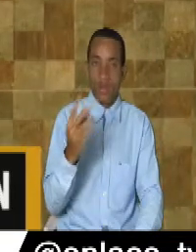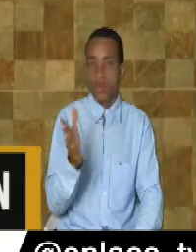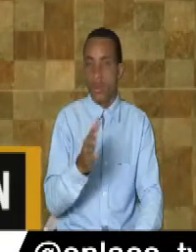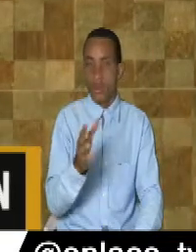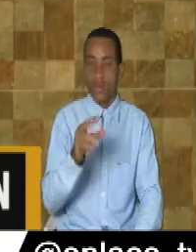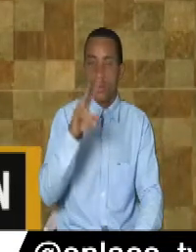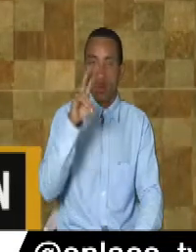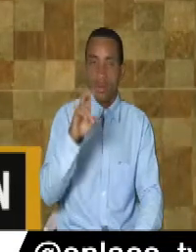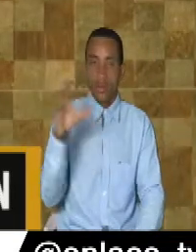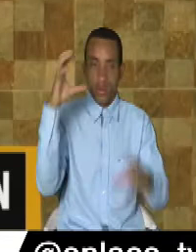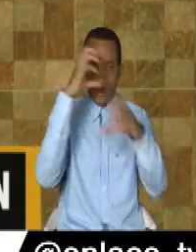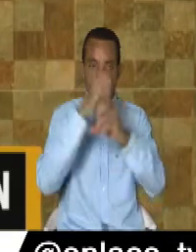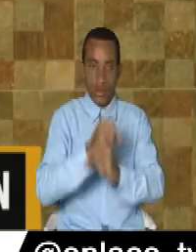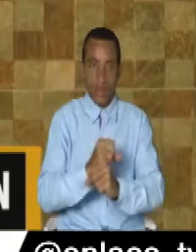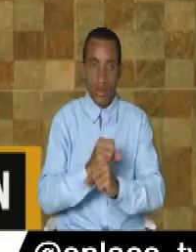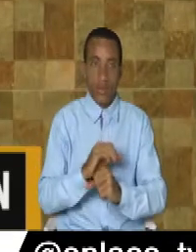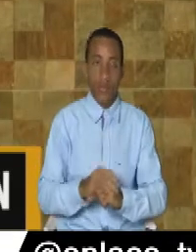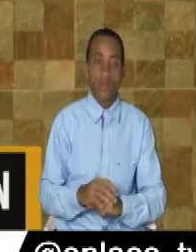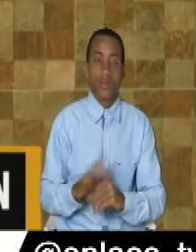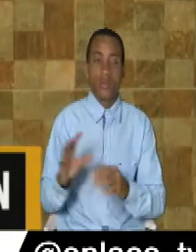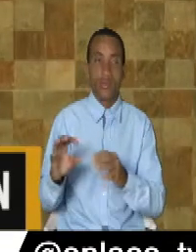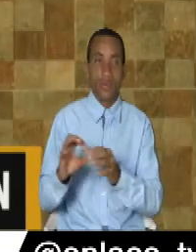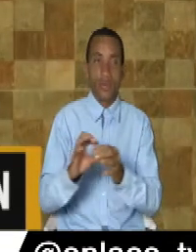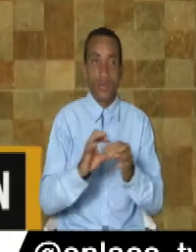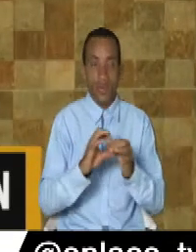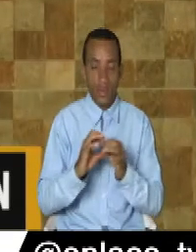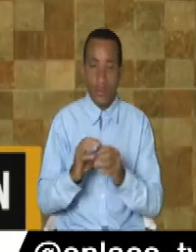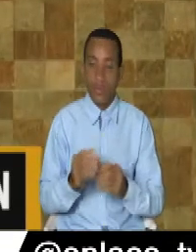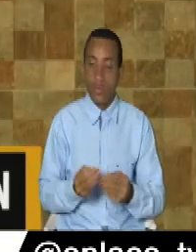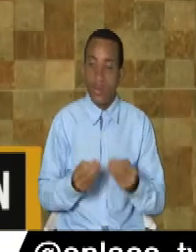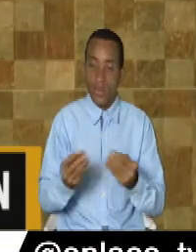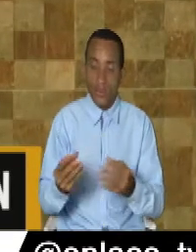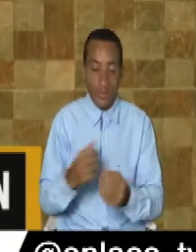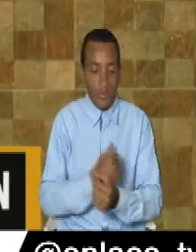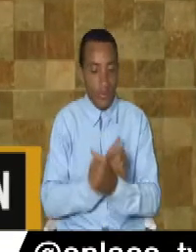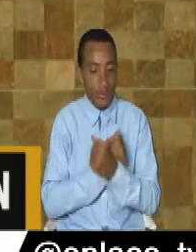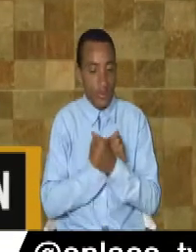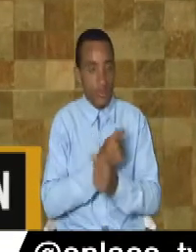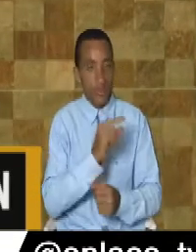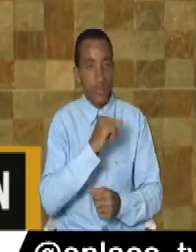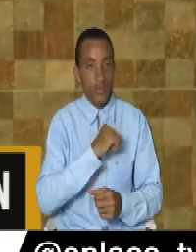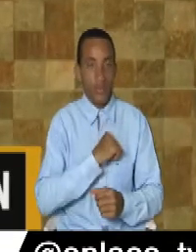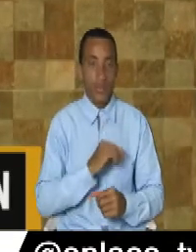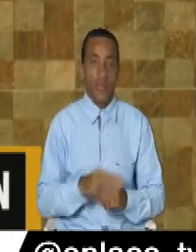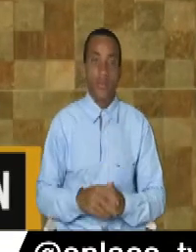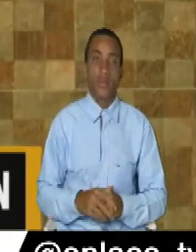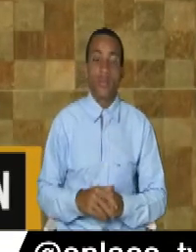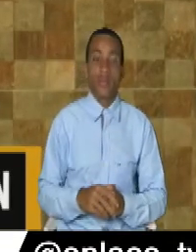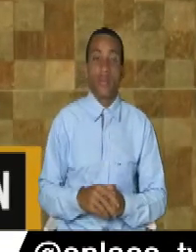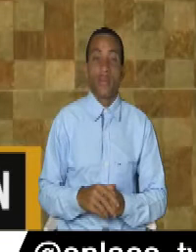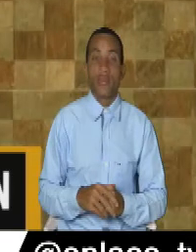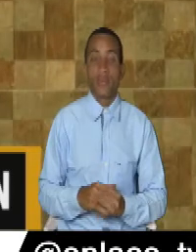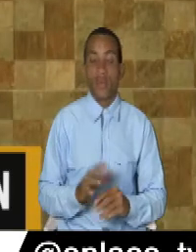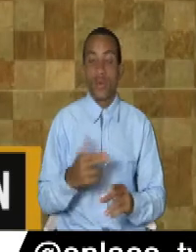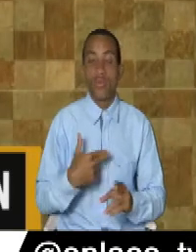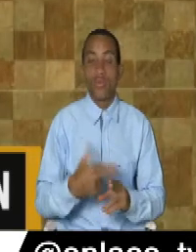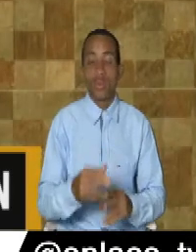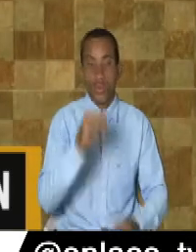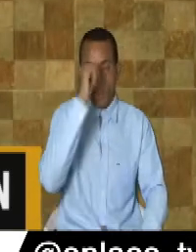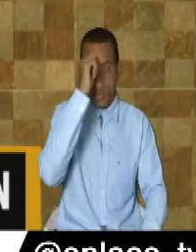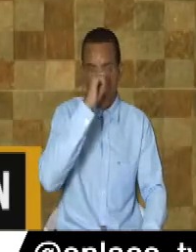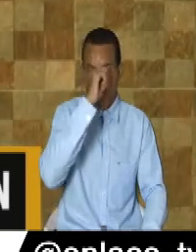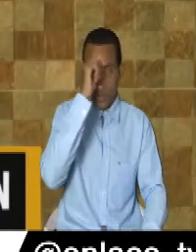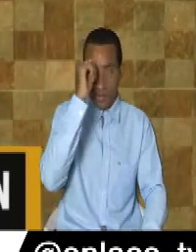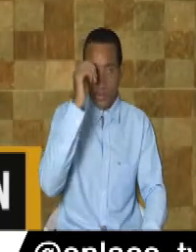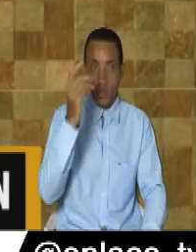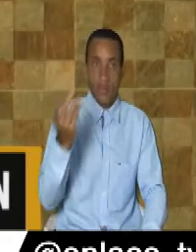noche, tratando de unir y de sembrar ese amor a la Santísima Virgen a los niños. Y el próximo domingo que habrá